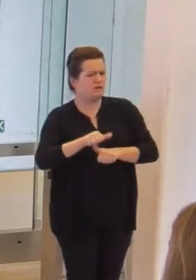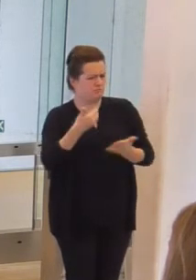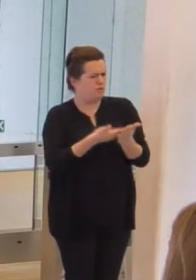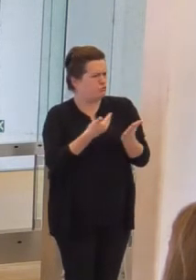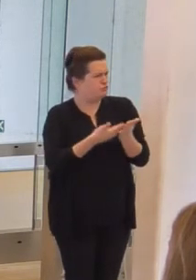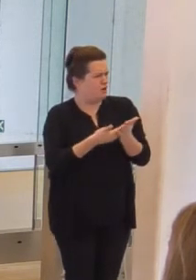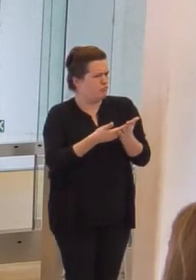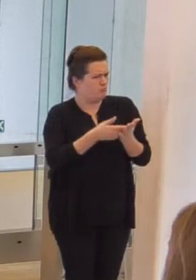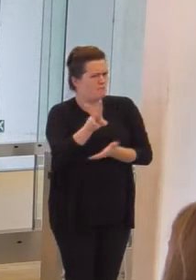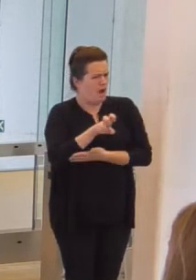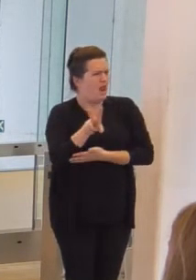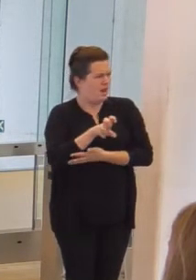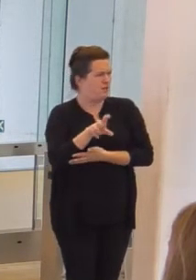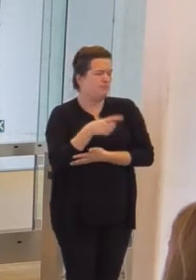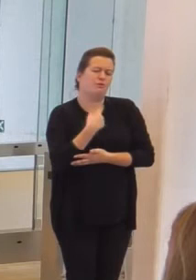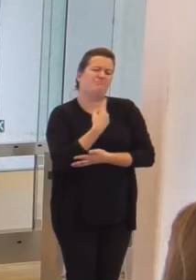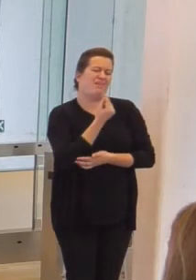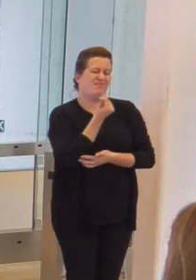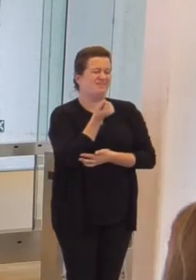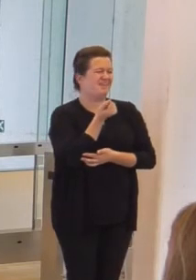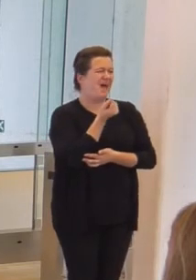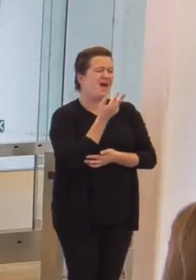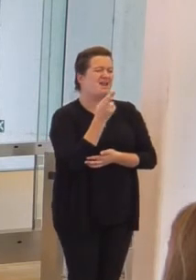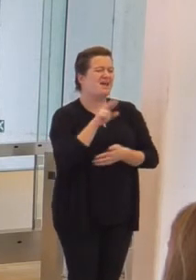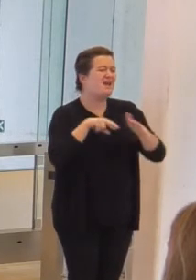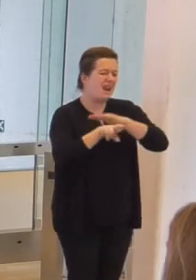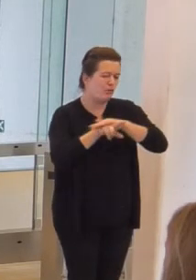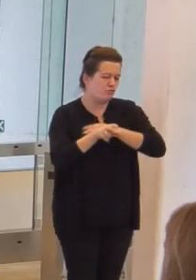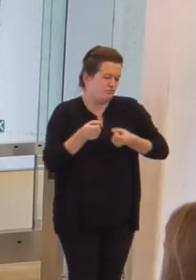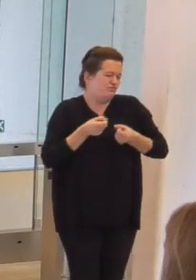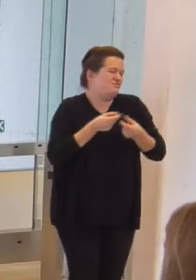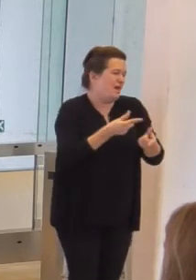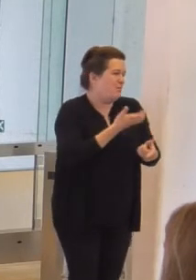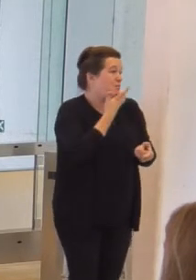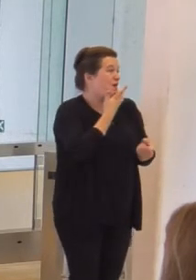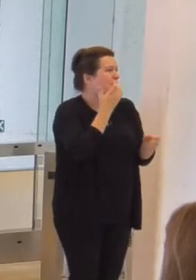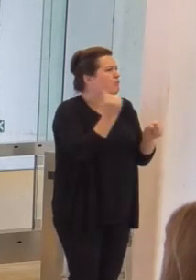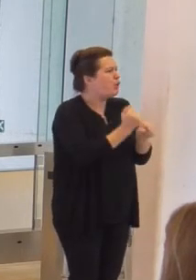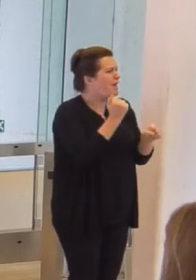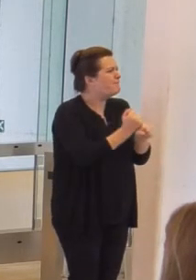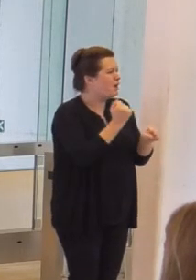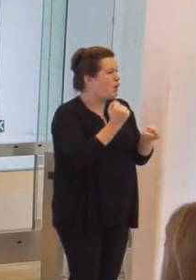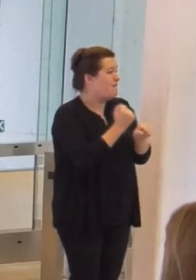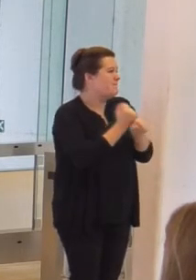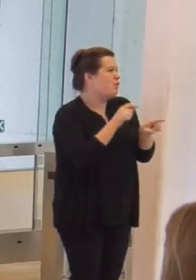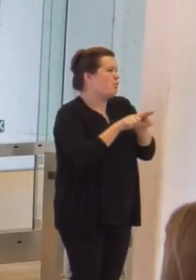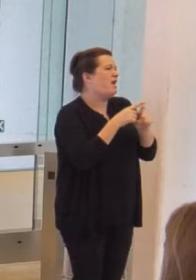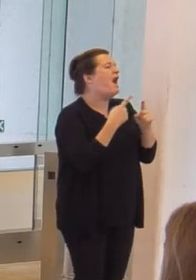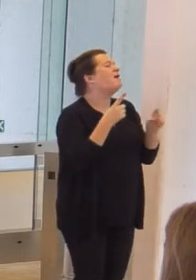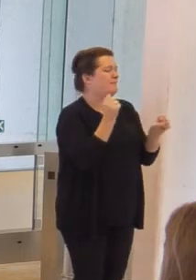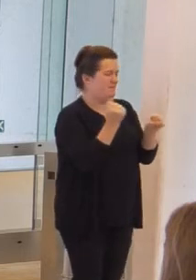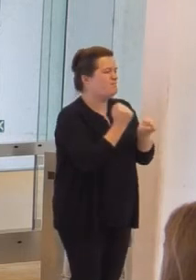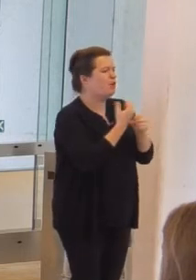pero que necesitan estar dotadas de muchos más recursos, como por ejemplo el empleo con apoyo, que es una fórmula en la